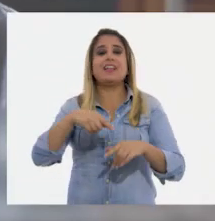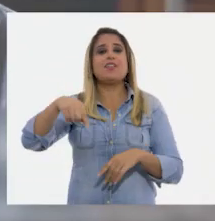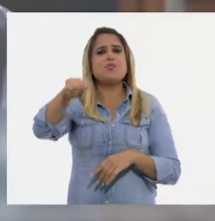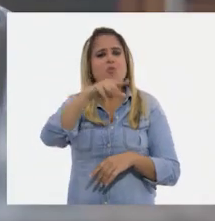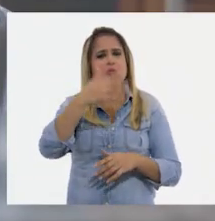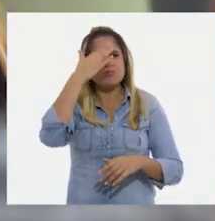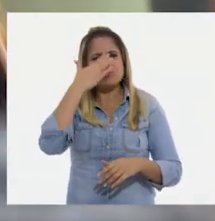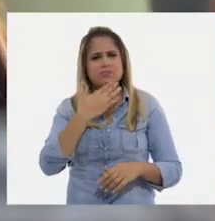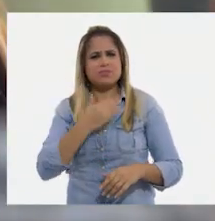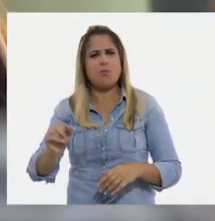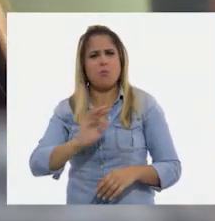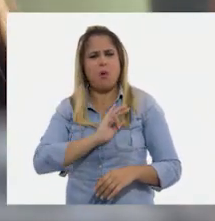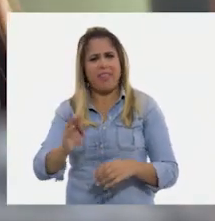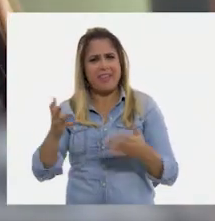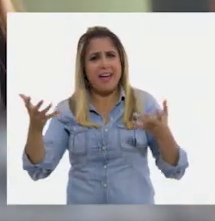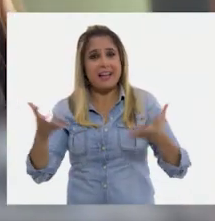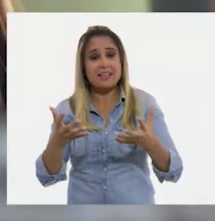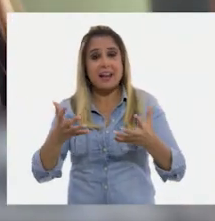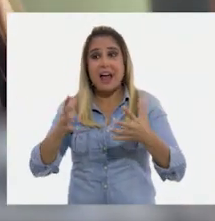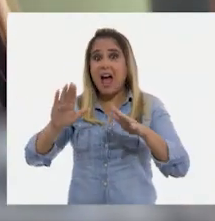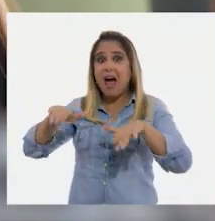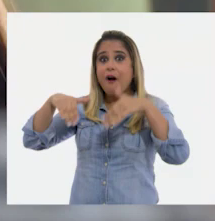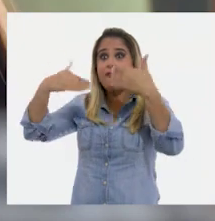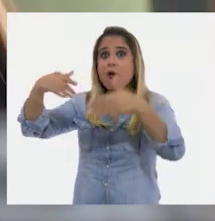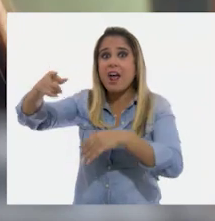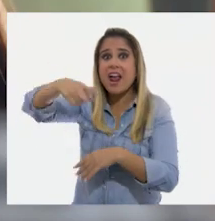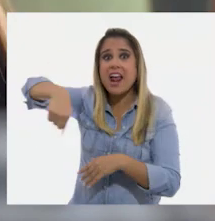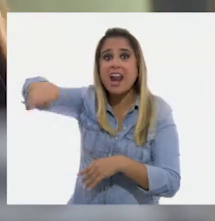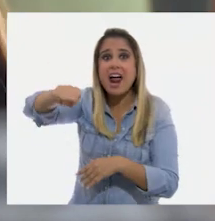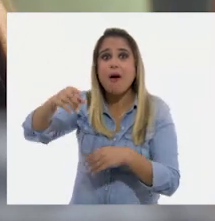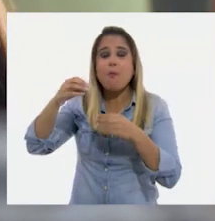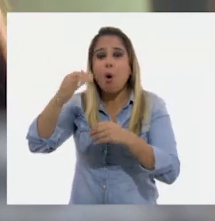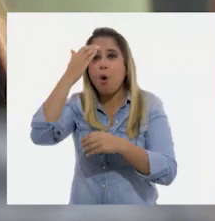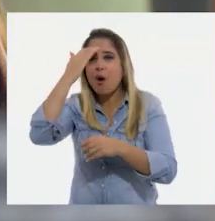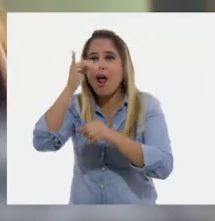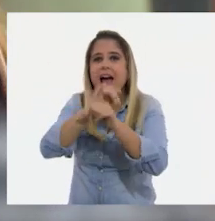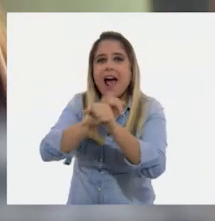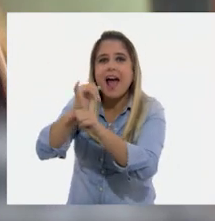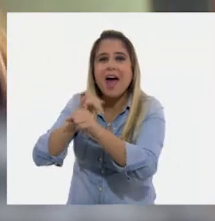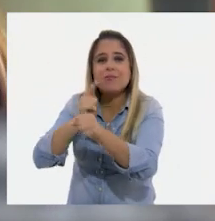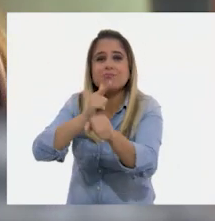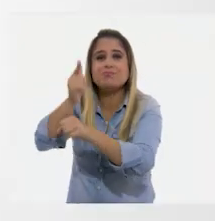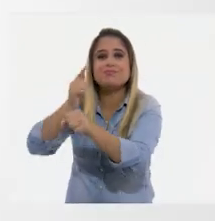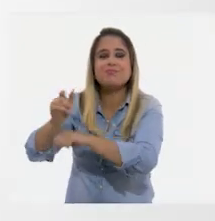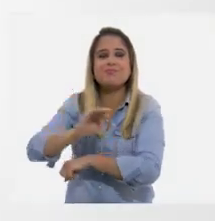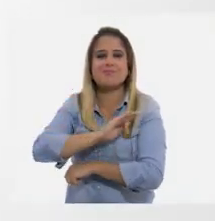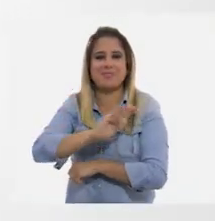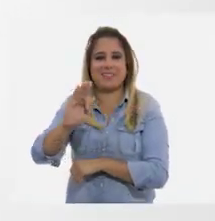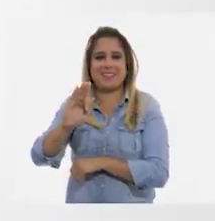Explota tu talento, porque allá afuera el mundo está lleno de conocimiento por descubrir.